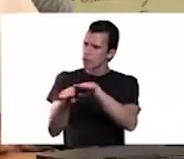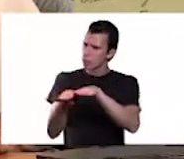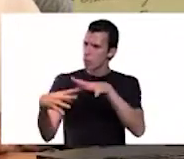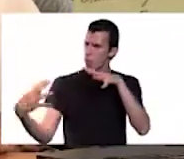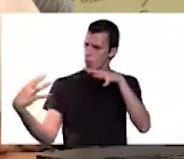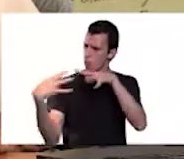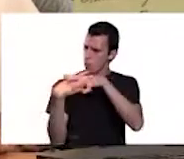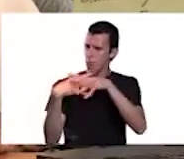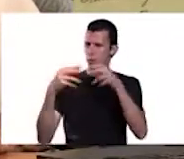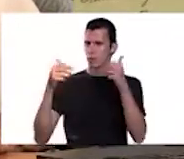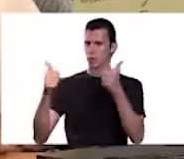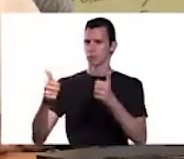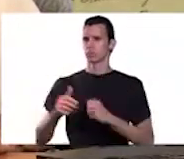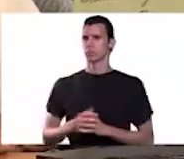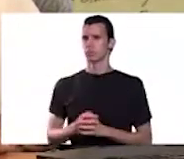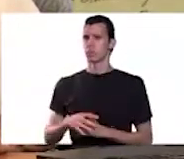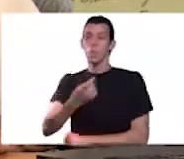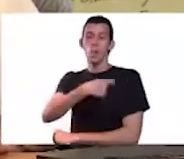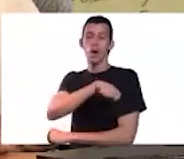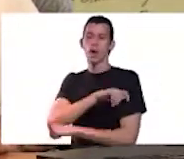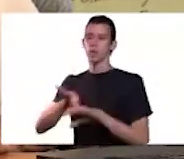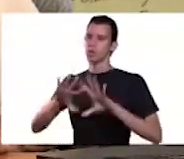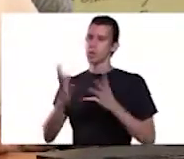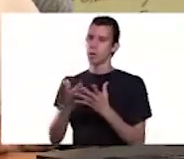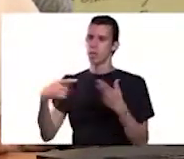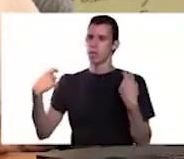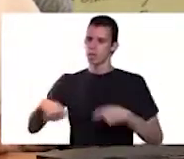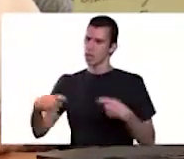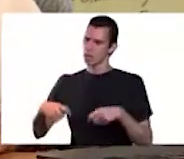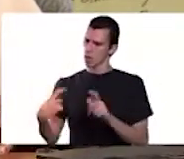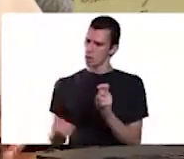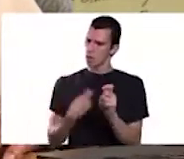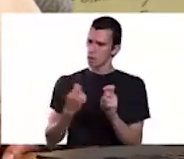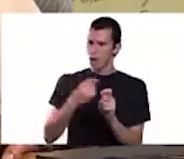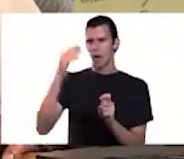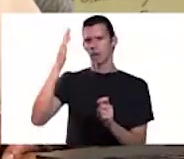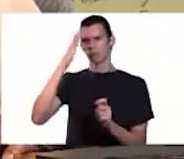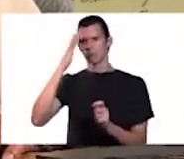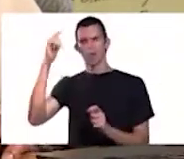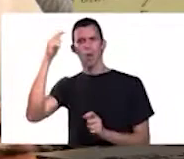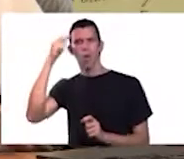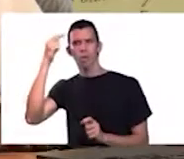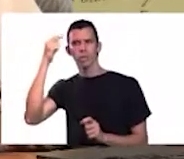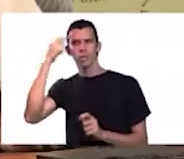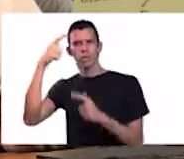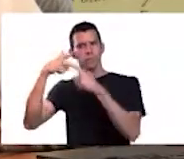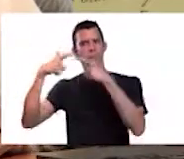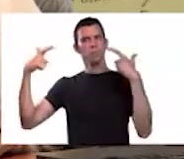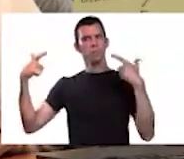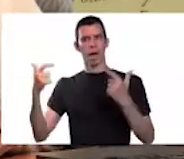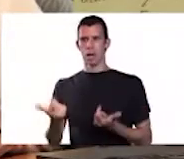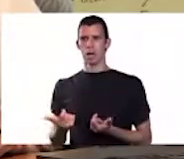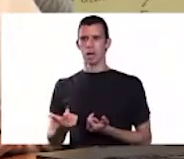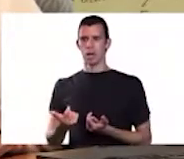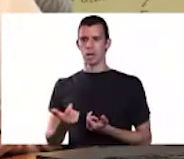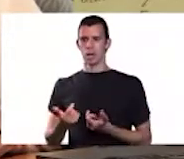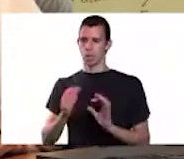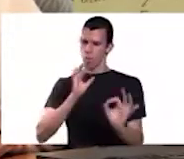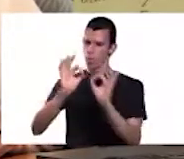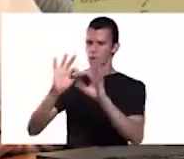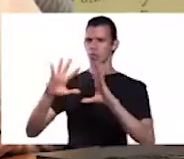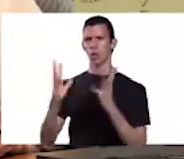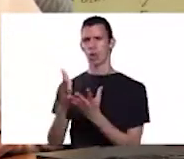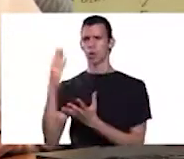lenguaje debe plantearse hacia un desarrollo sostenible. ¿Qué sería un desarrollo sostenible? Muy sencillo, que